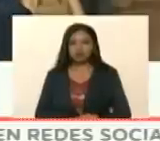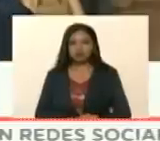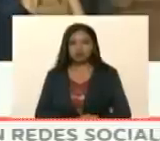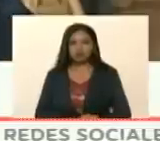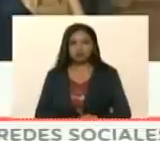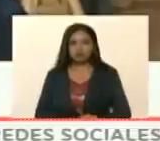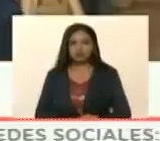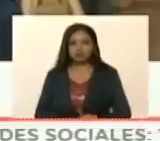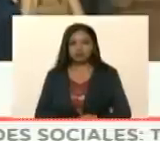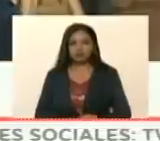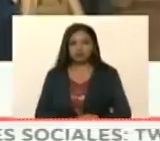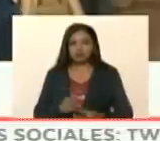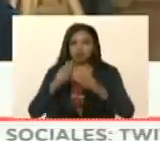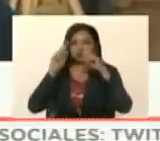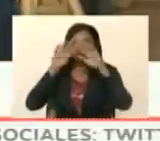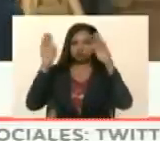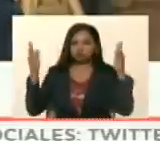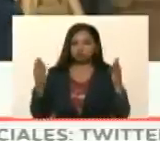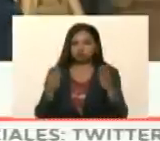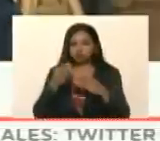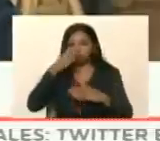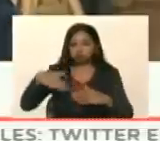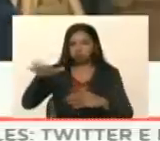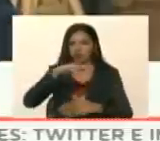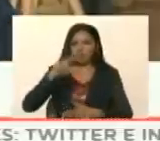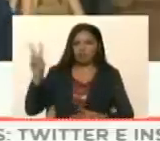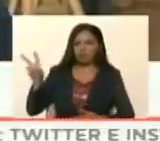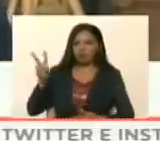sorprender al mundo, que el pueblo venezolano